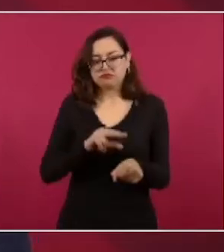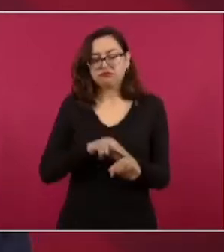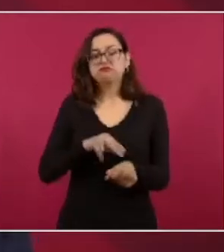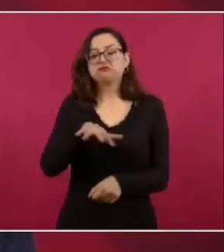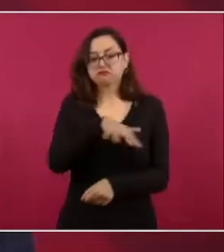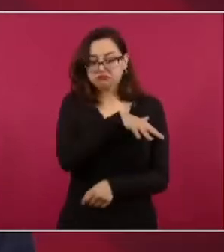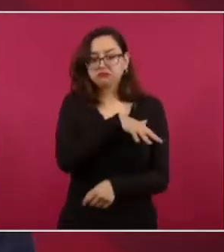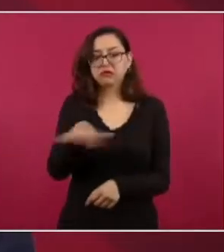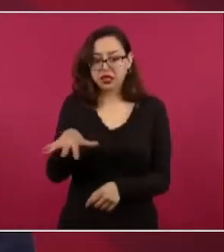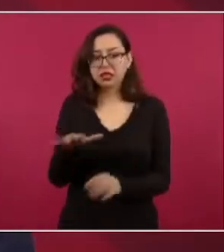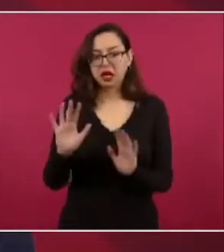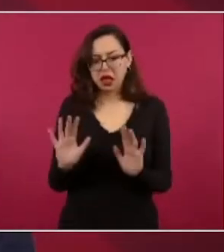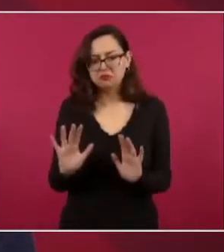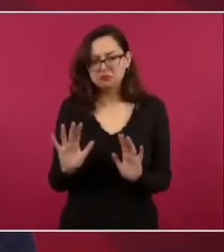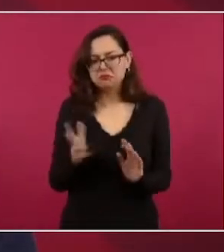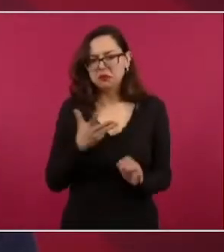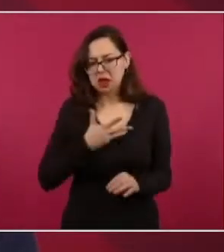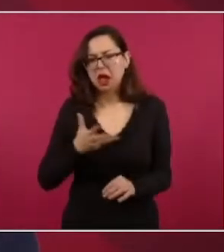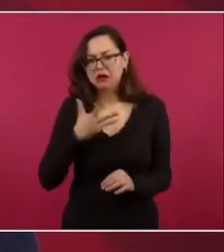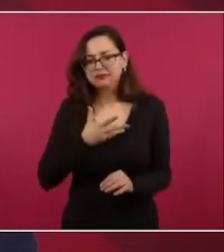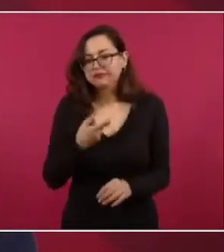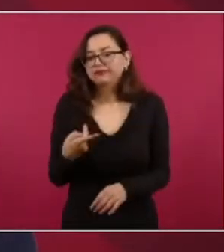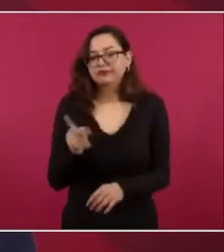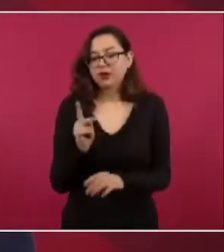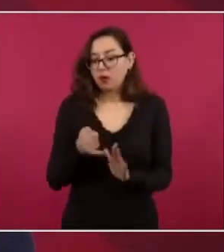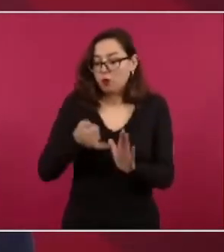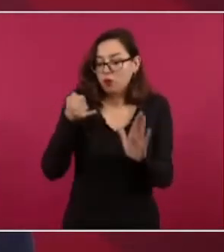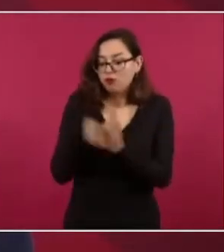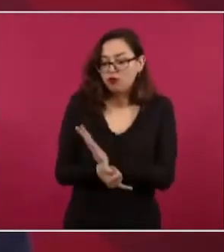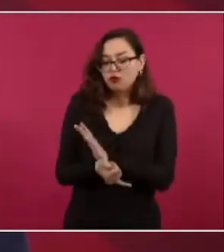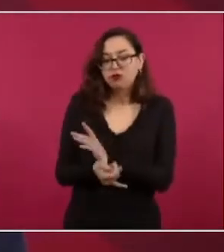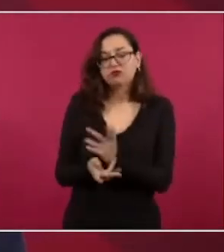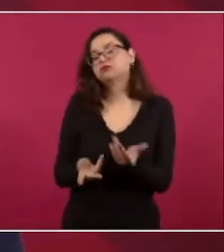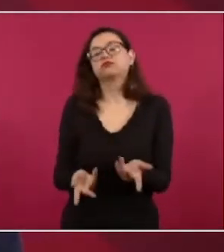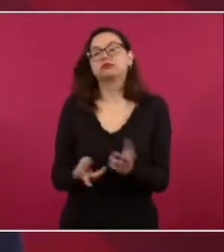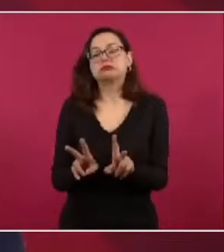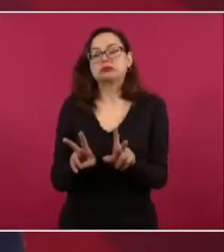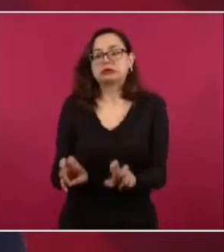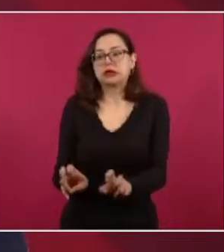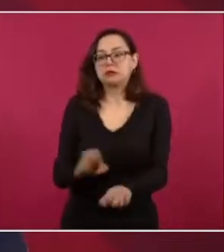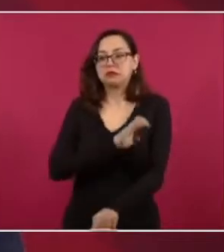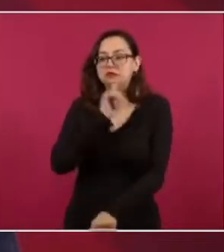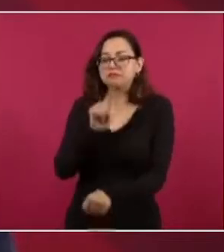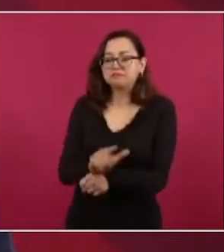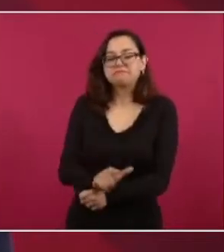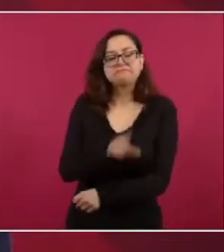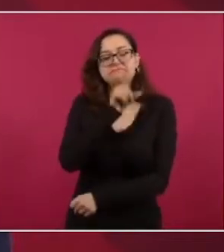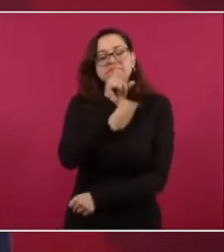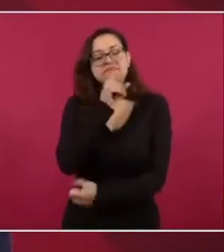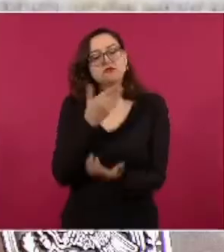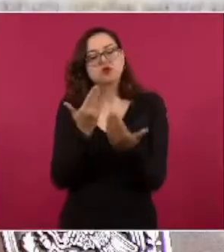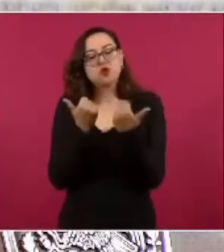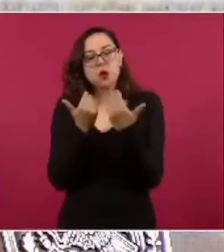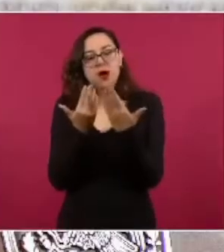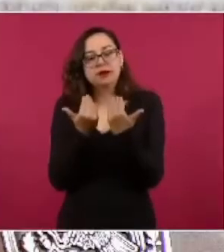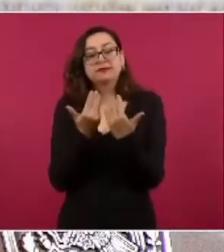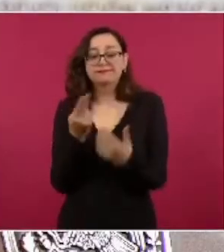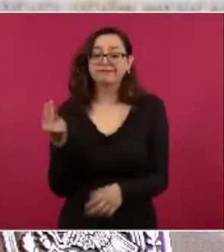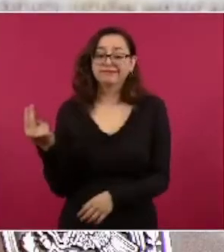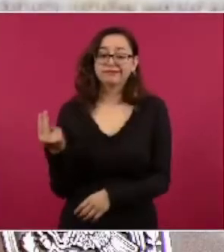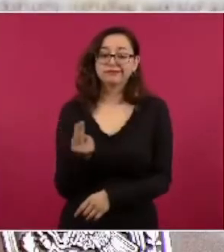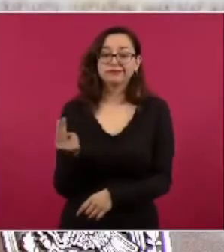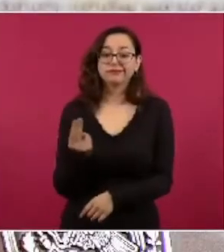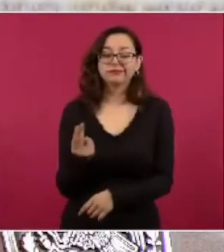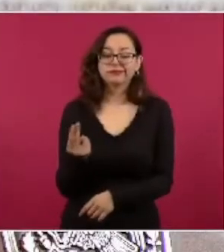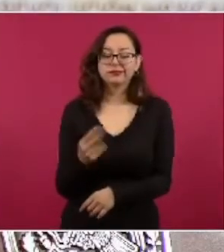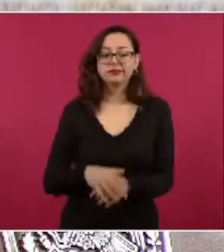pero requerimos que ahí haya especialistas de todas las categorías de las especialidades básicas y en todos los turnos. Aquí